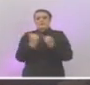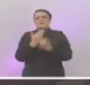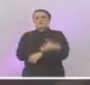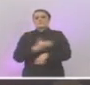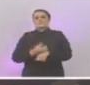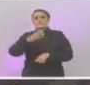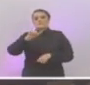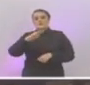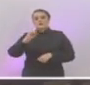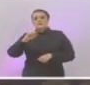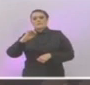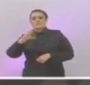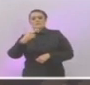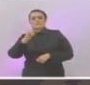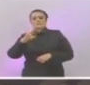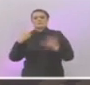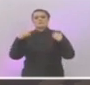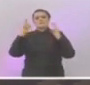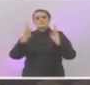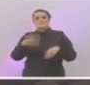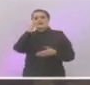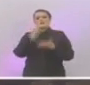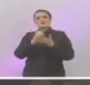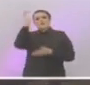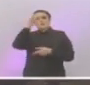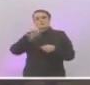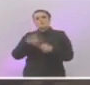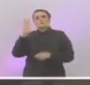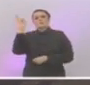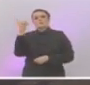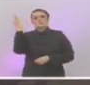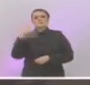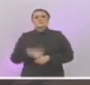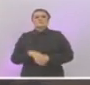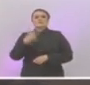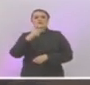acompaña Juan Carlos Machinena Morales con la representación de la Secretaría de Cultura Federal y de